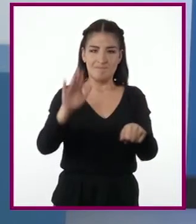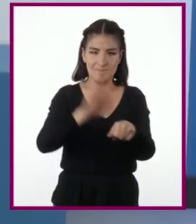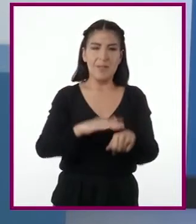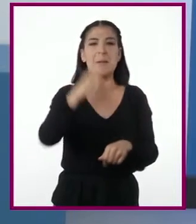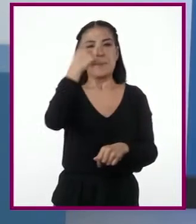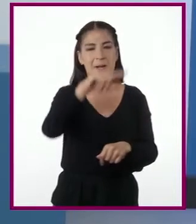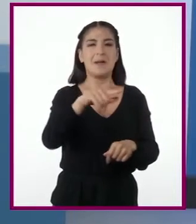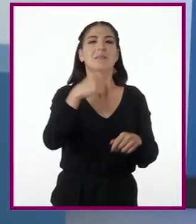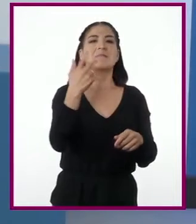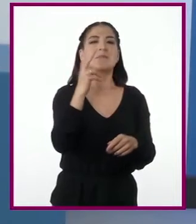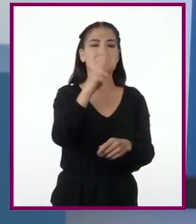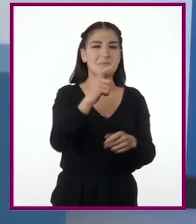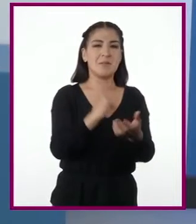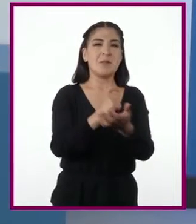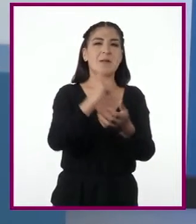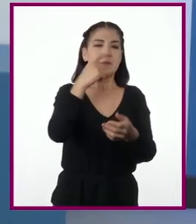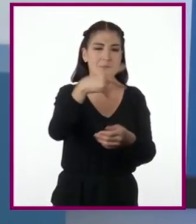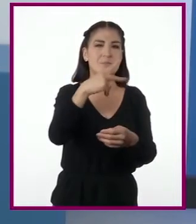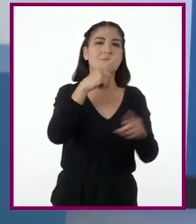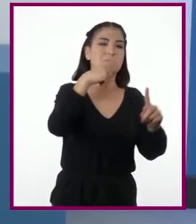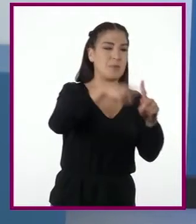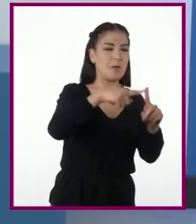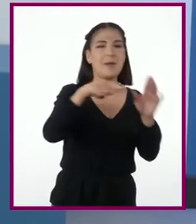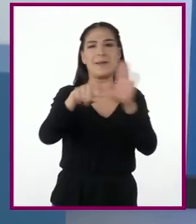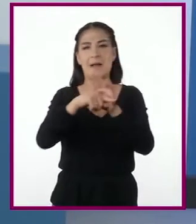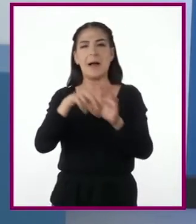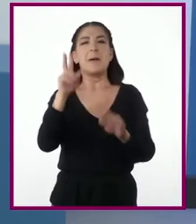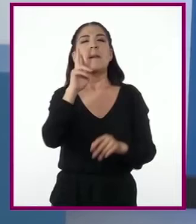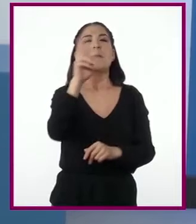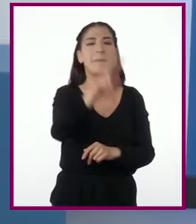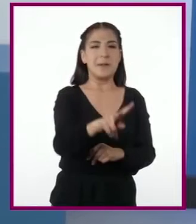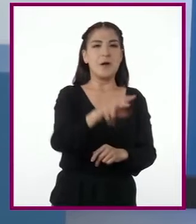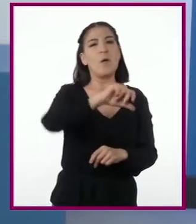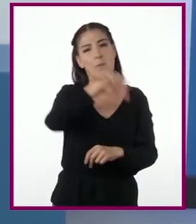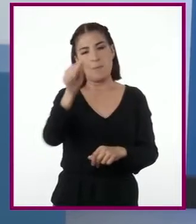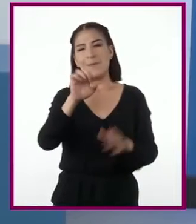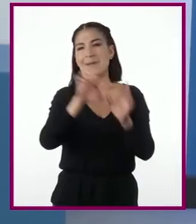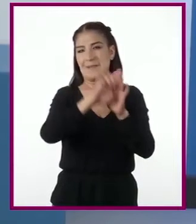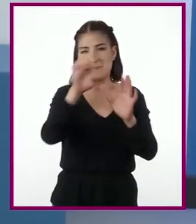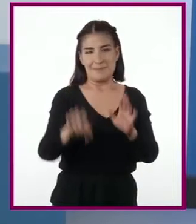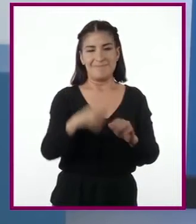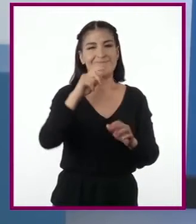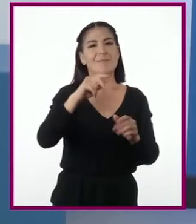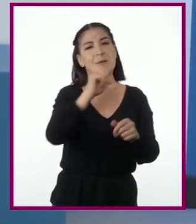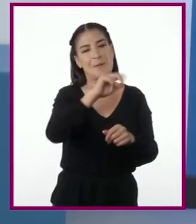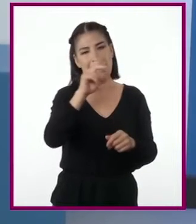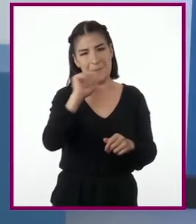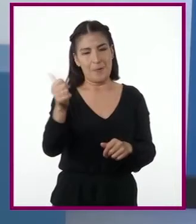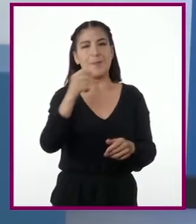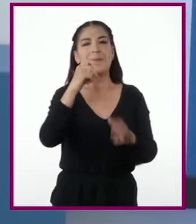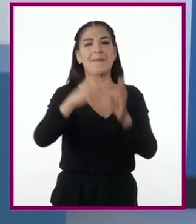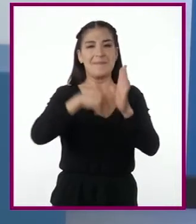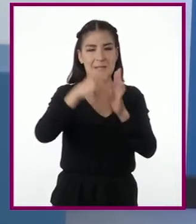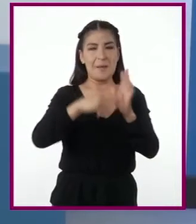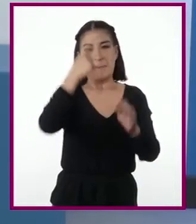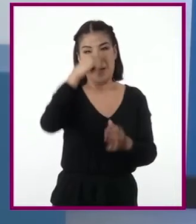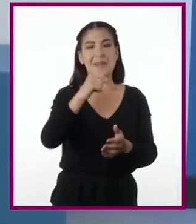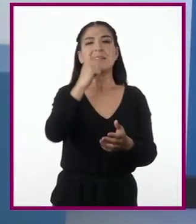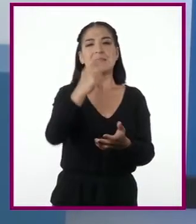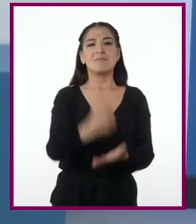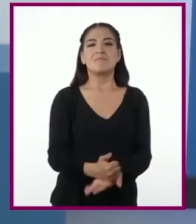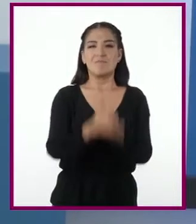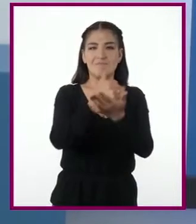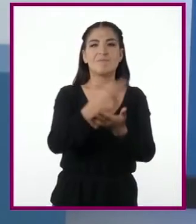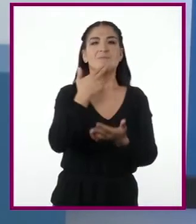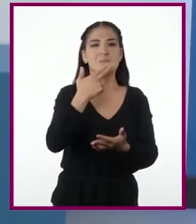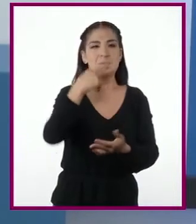fraccionarios positivos y negativos. Vamos a ver otro ejemplo en el siguiente video que nos ayudará a aplicar la